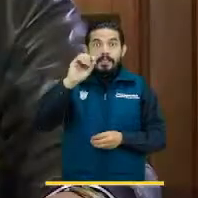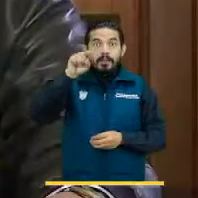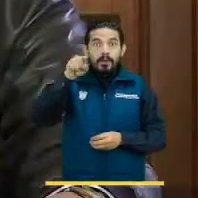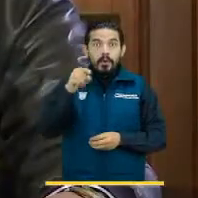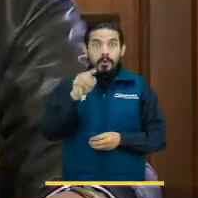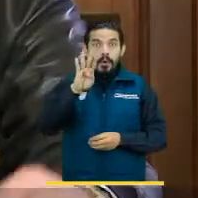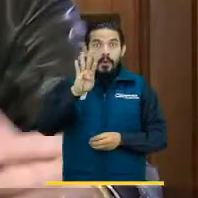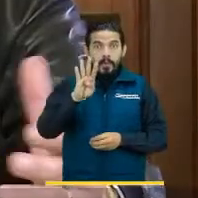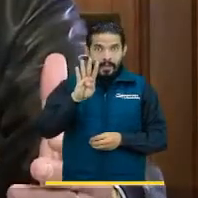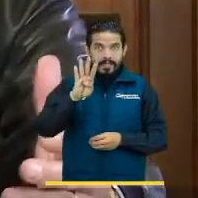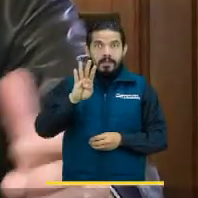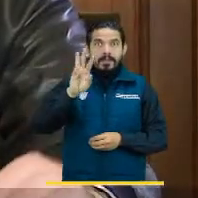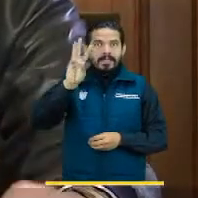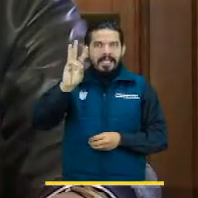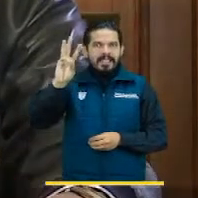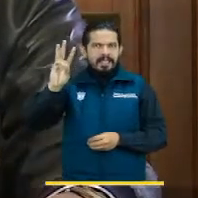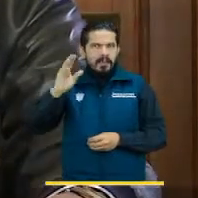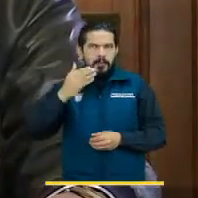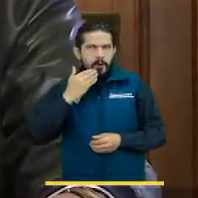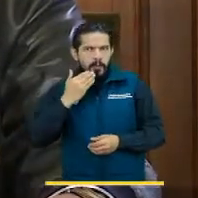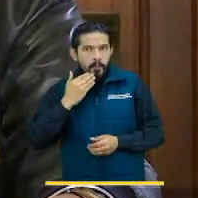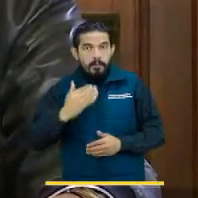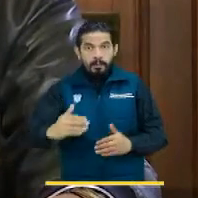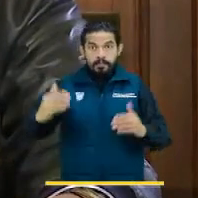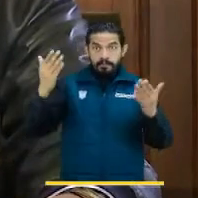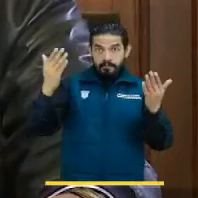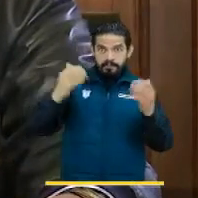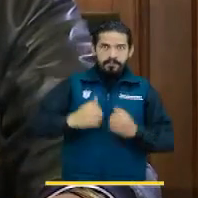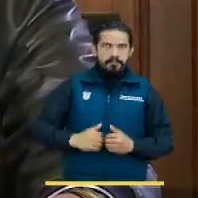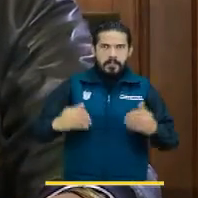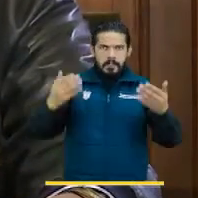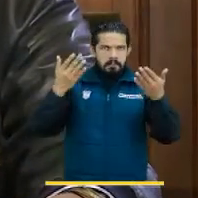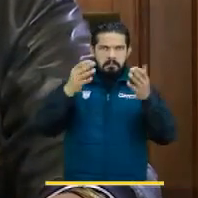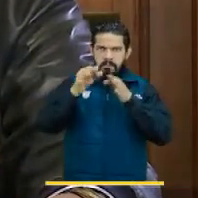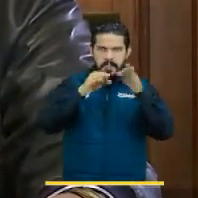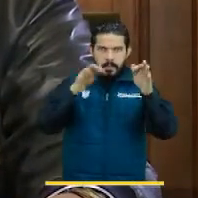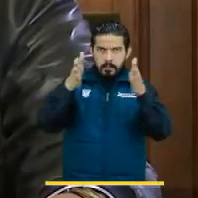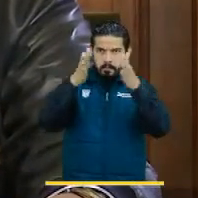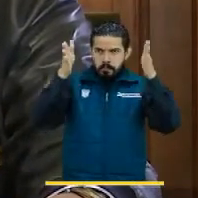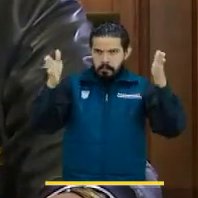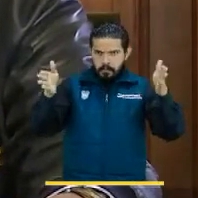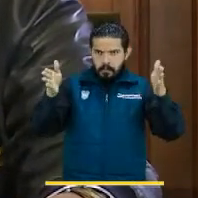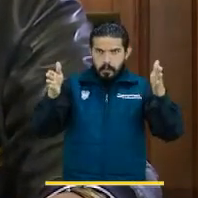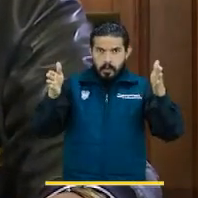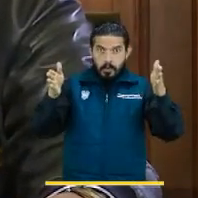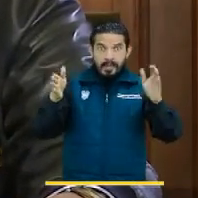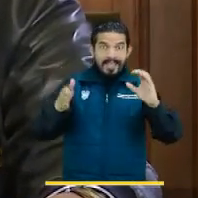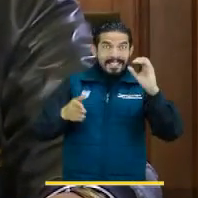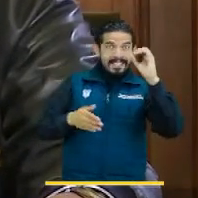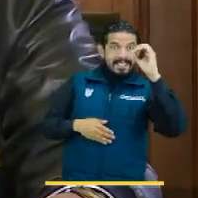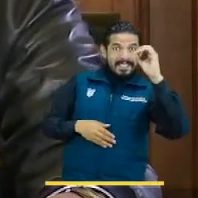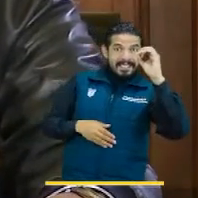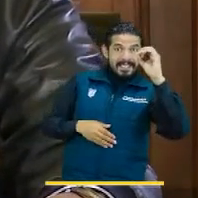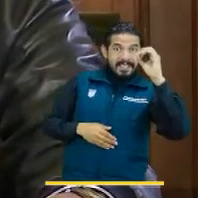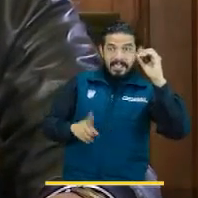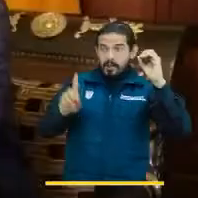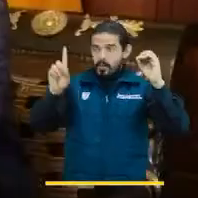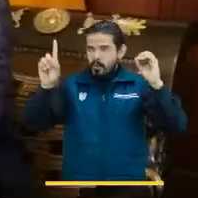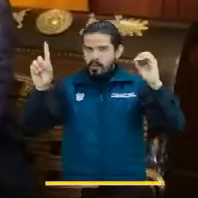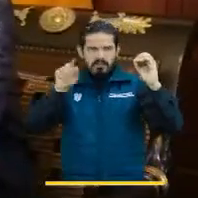0,466. Funciona así. El coeficiente Gini es un número entre 0 y